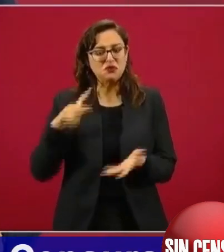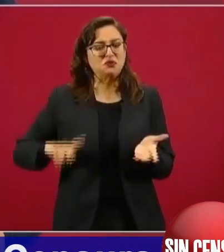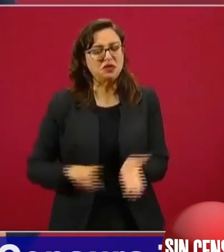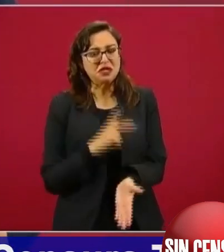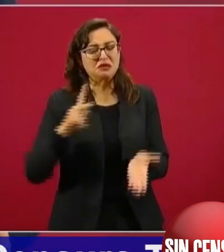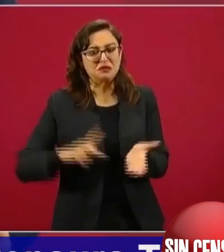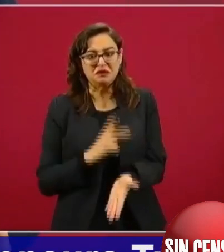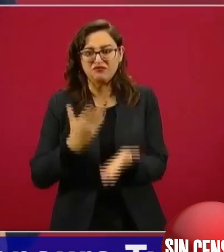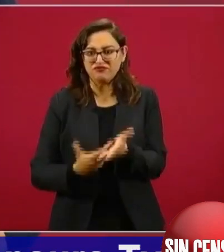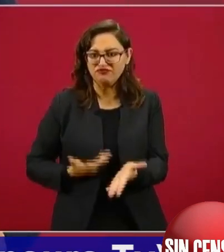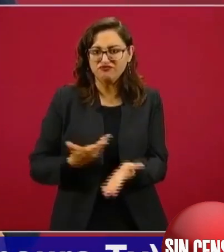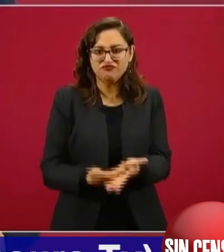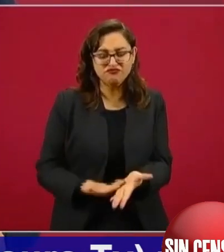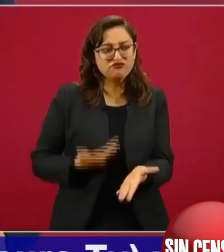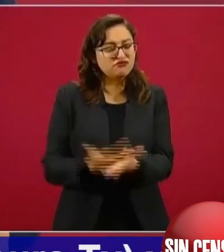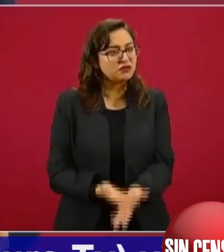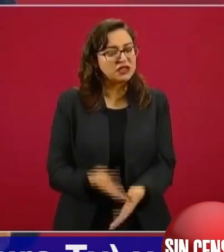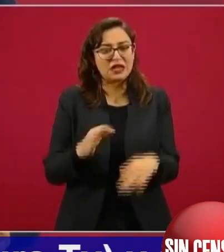industria